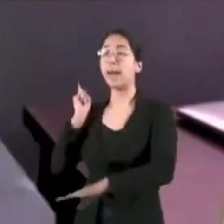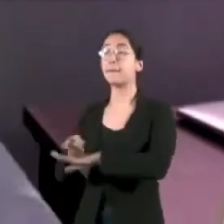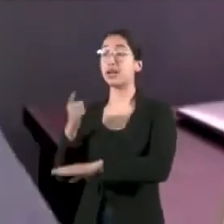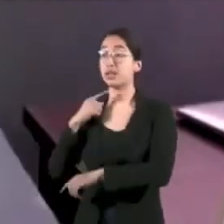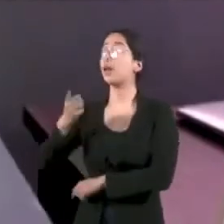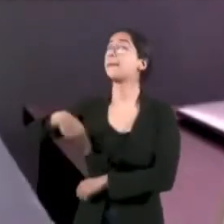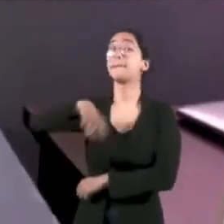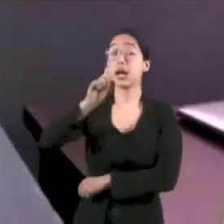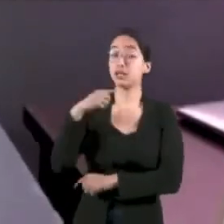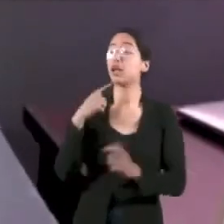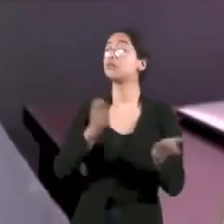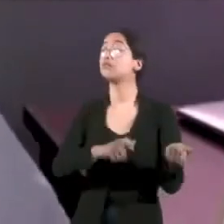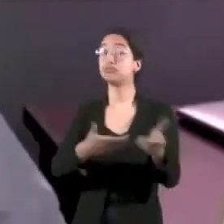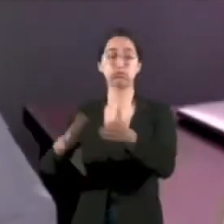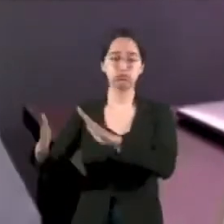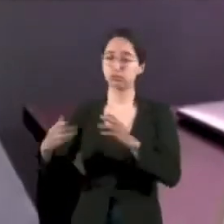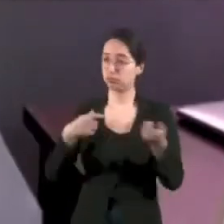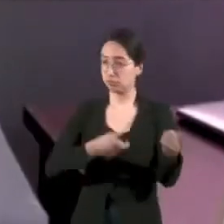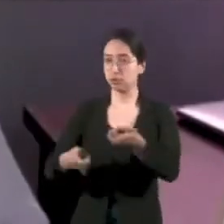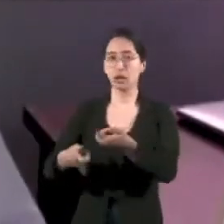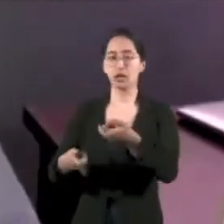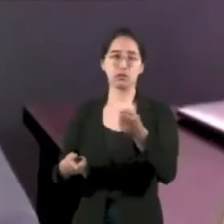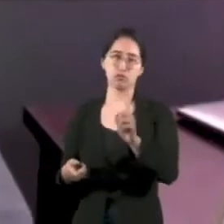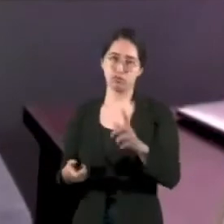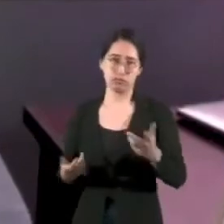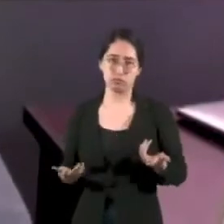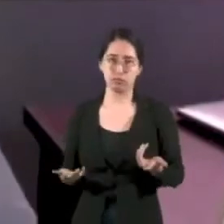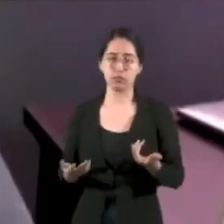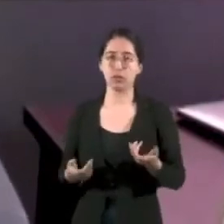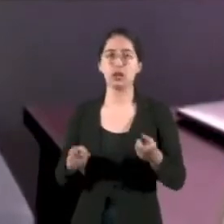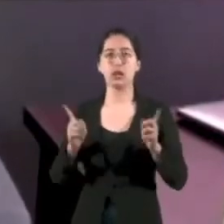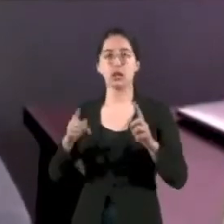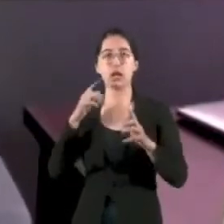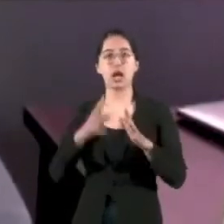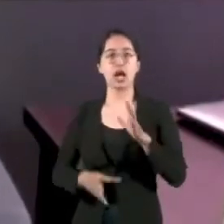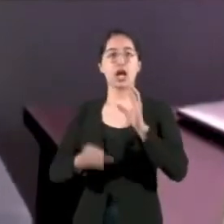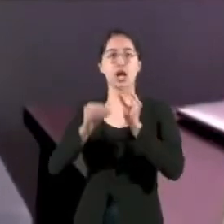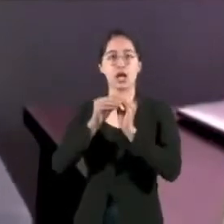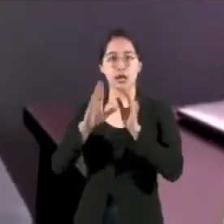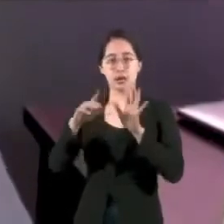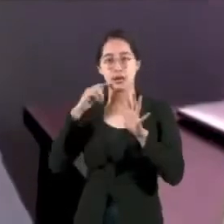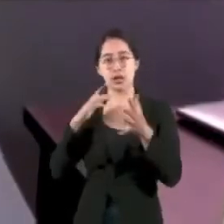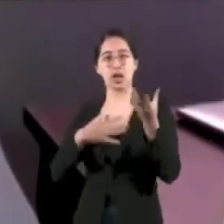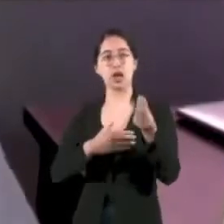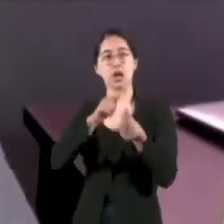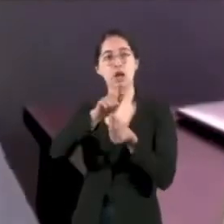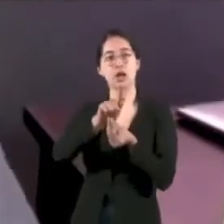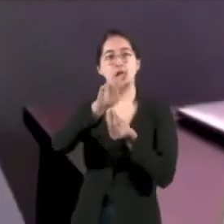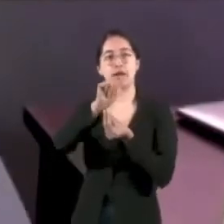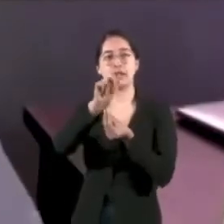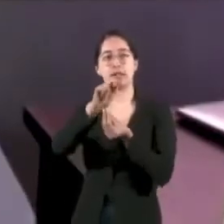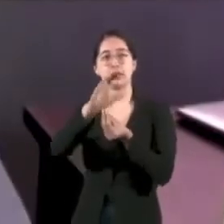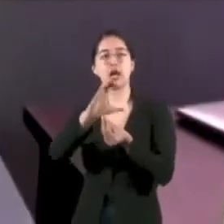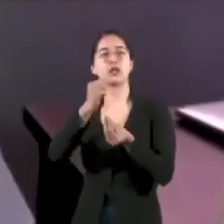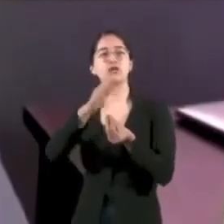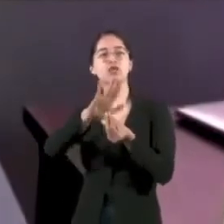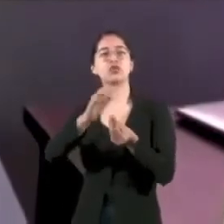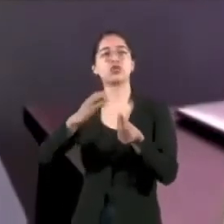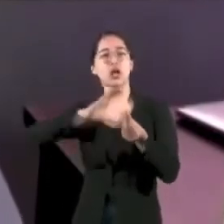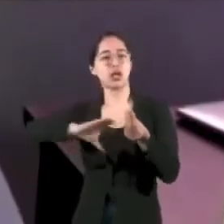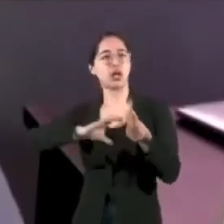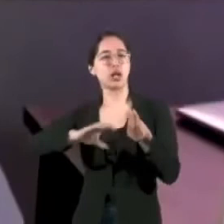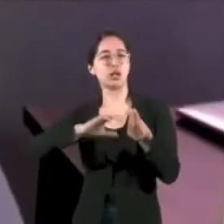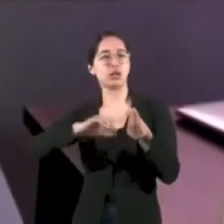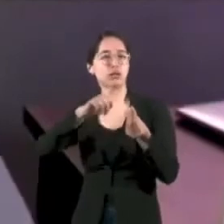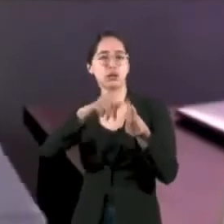masacren tantas personas. Ahora, la característica del grupo de las guerrillas, de los grupos irregulares, es la autonomía que